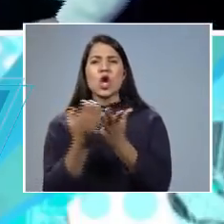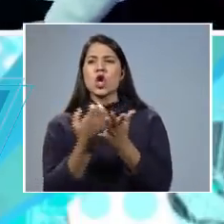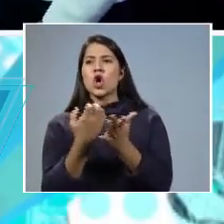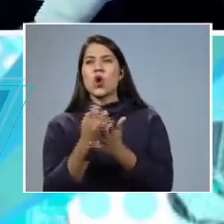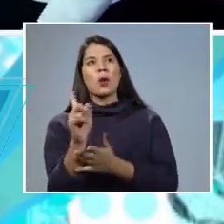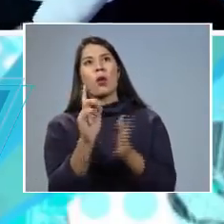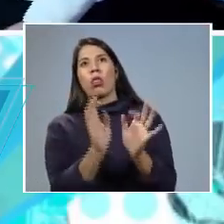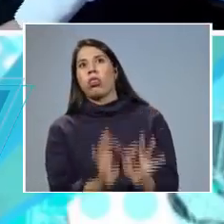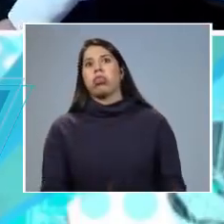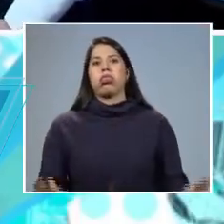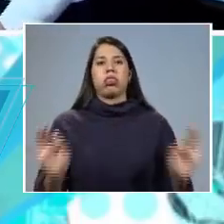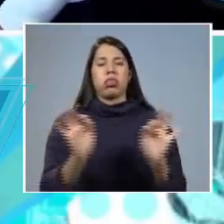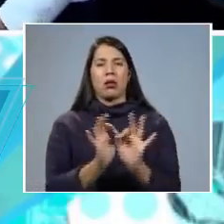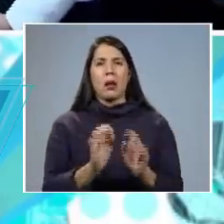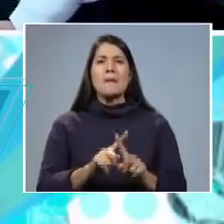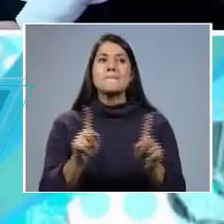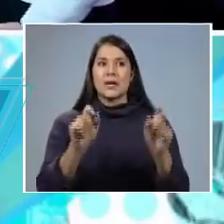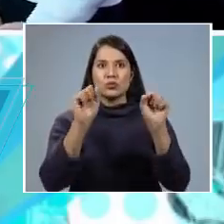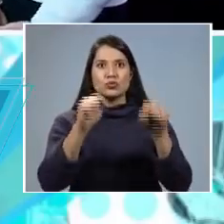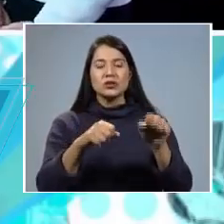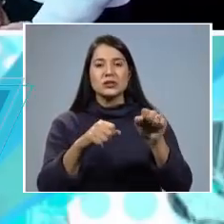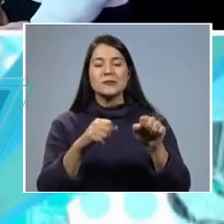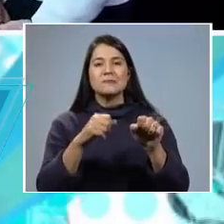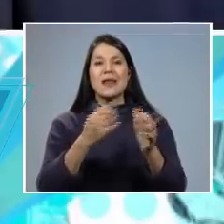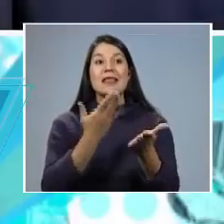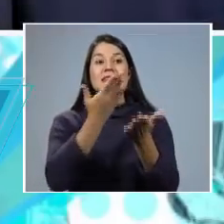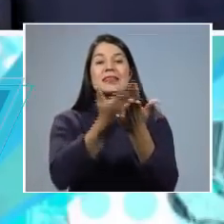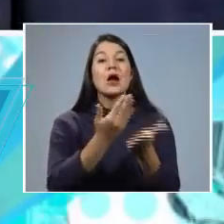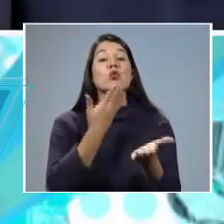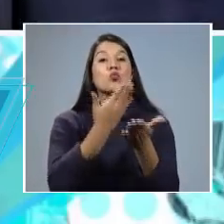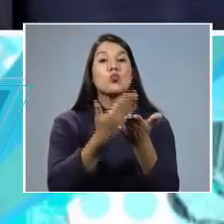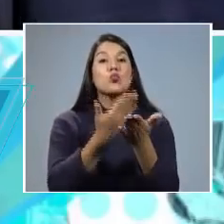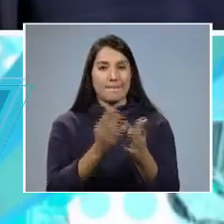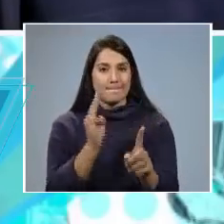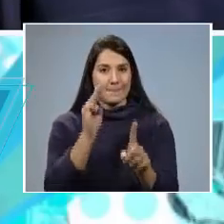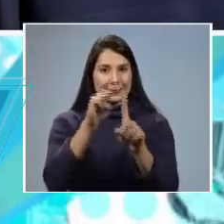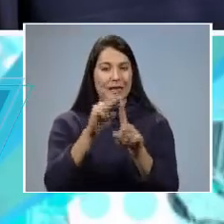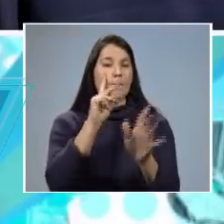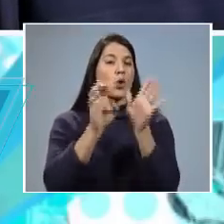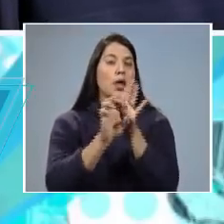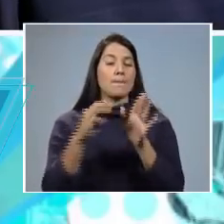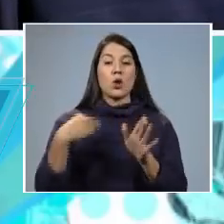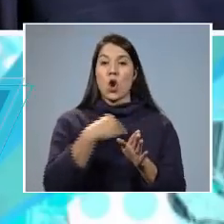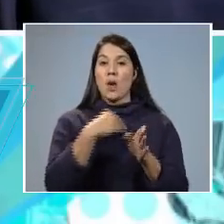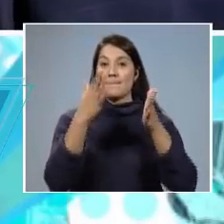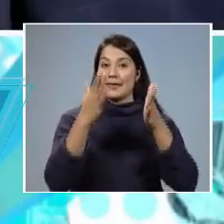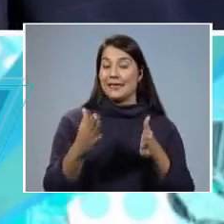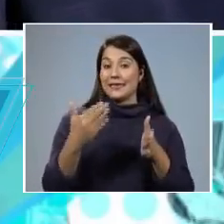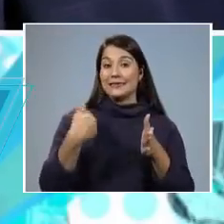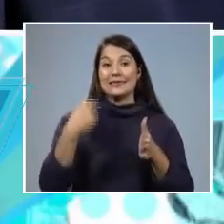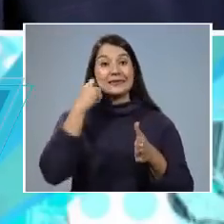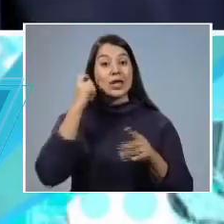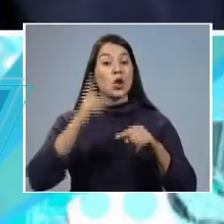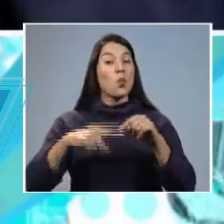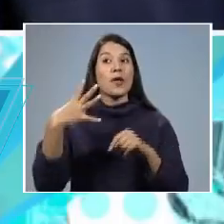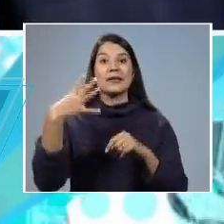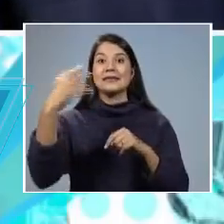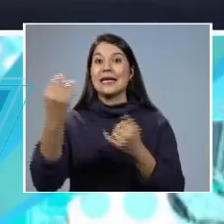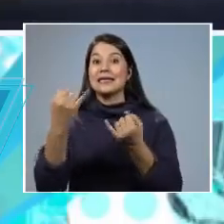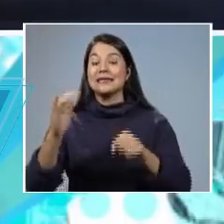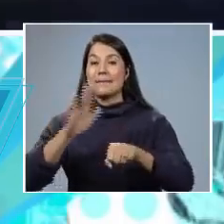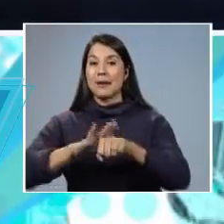envían un mensaje muy claro a la ciudadanía. Por ejemplo, el que ministras y ministros no puedan salir sin autorización